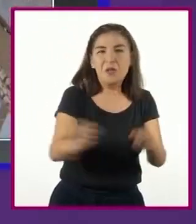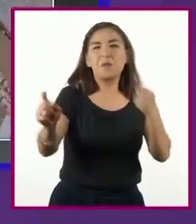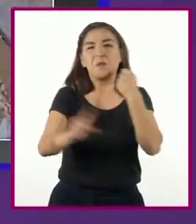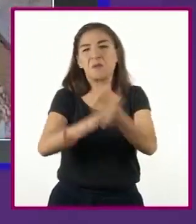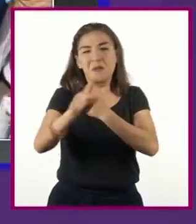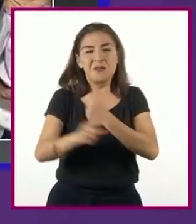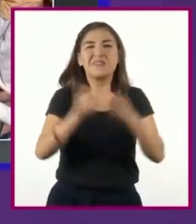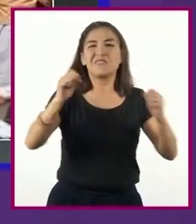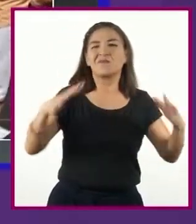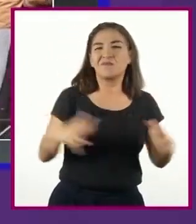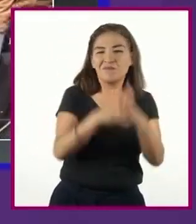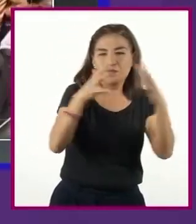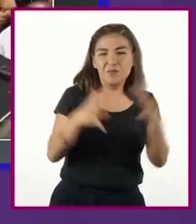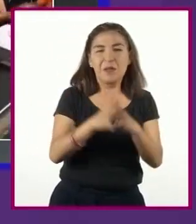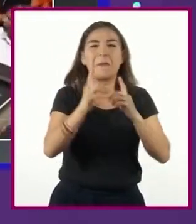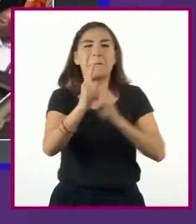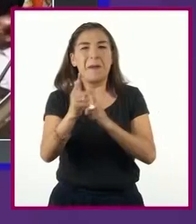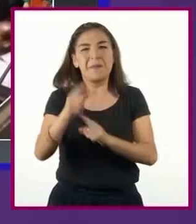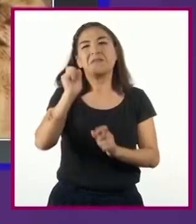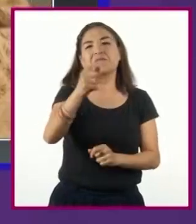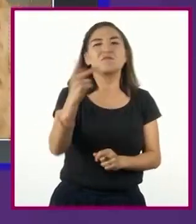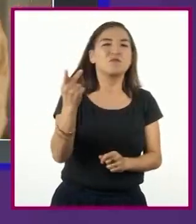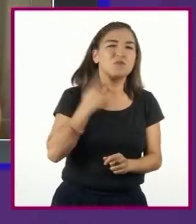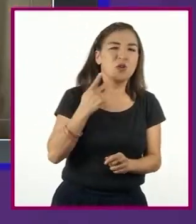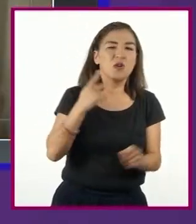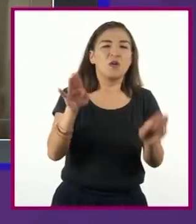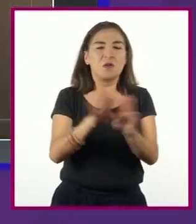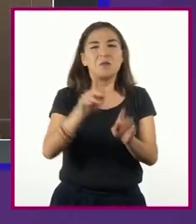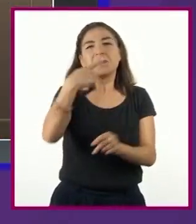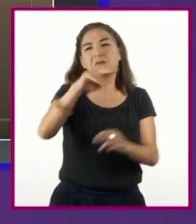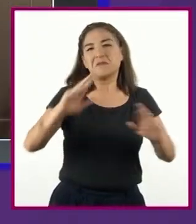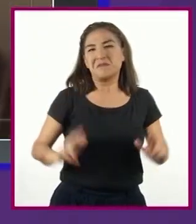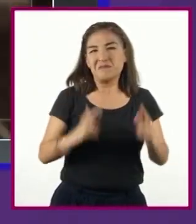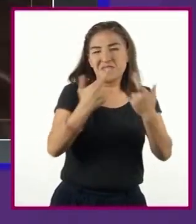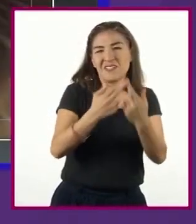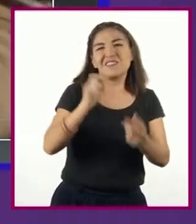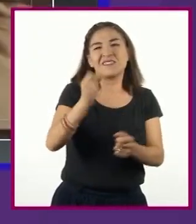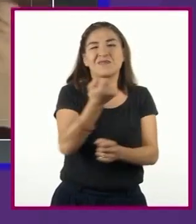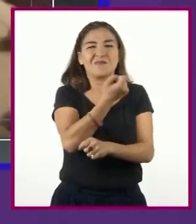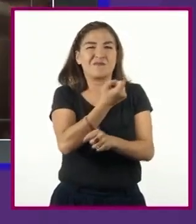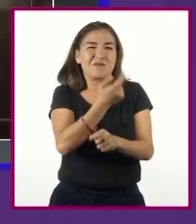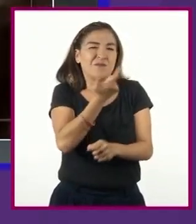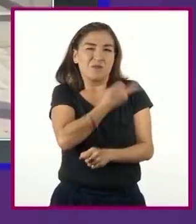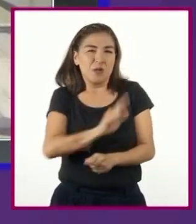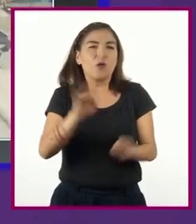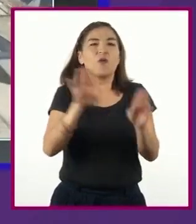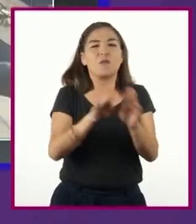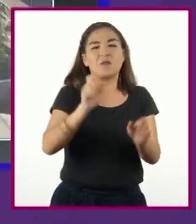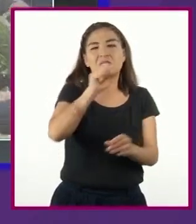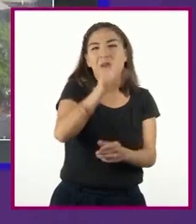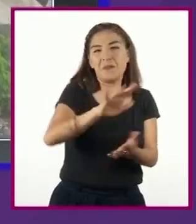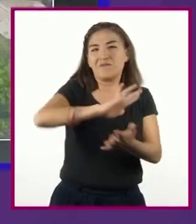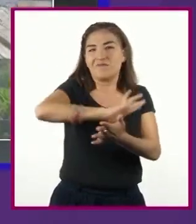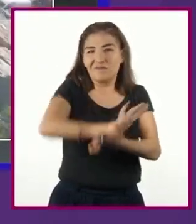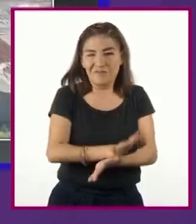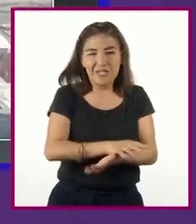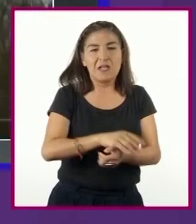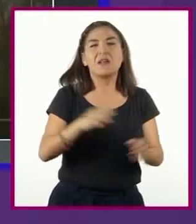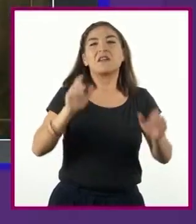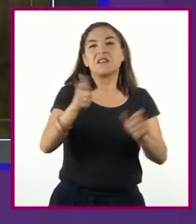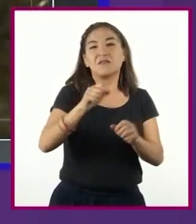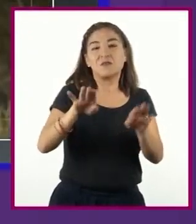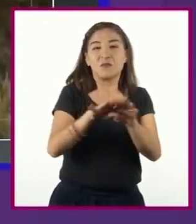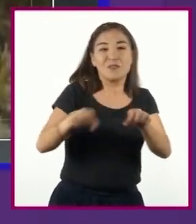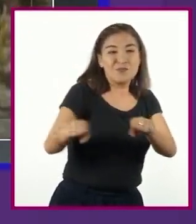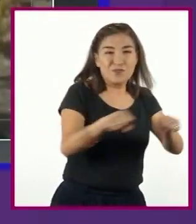conflictos armados, de persecuciones políticas, étnicas o religiosas, o de la discriminación. Las amenazas como terremotos